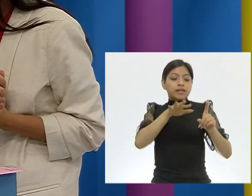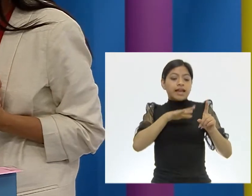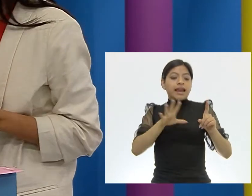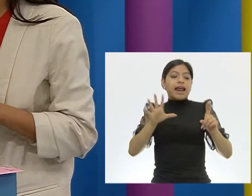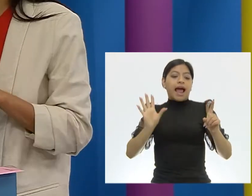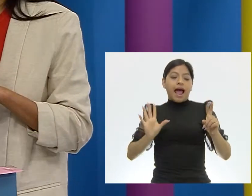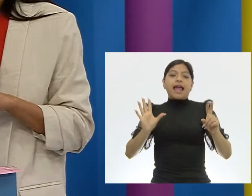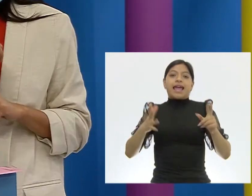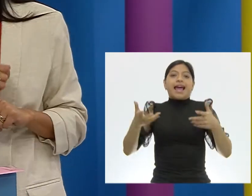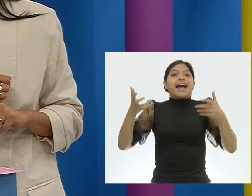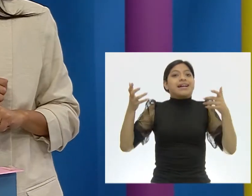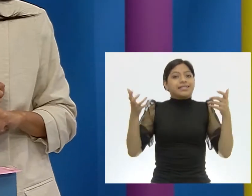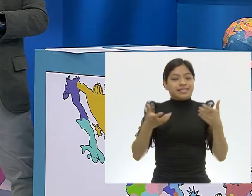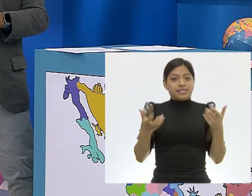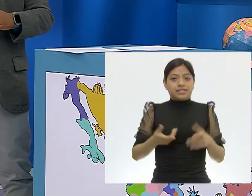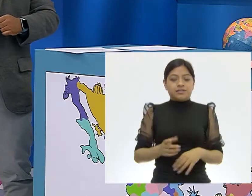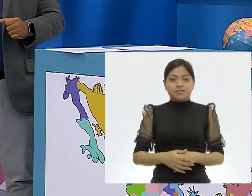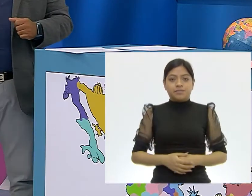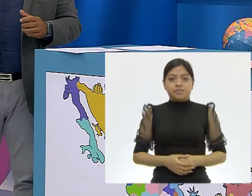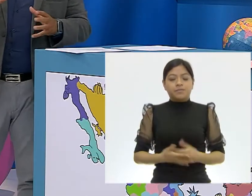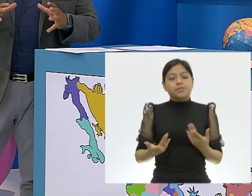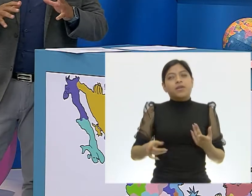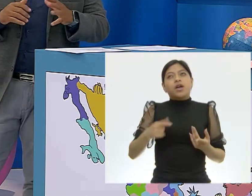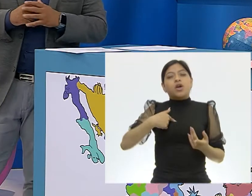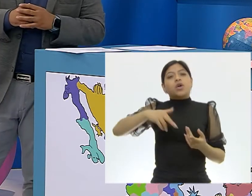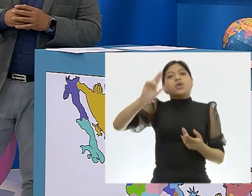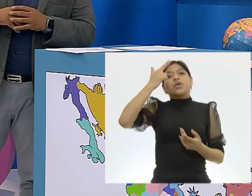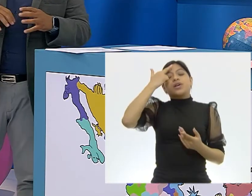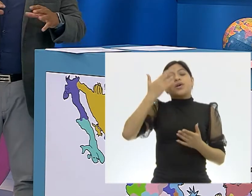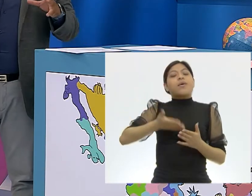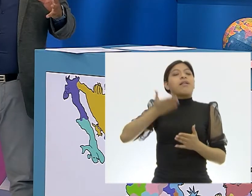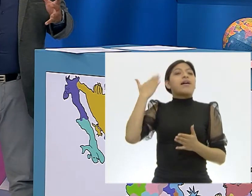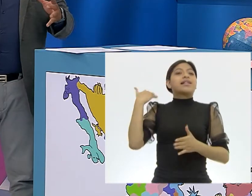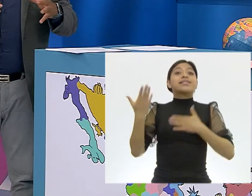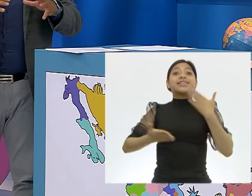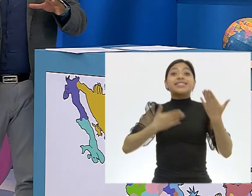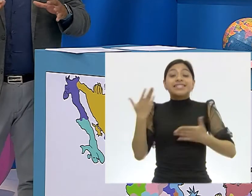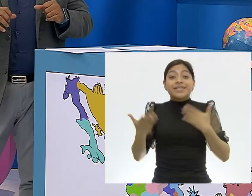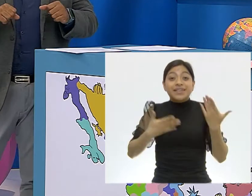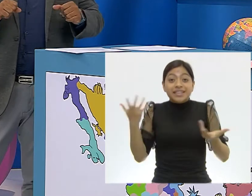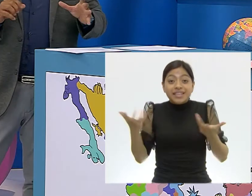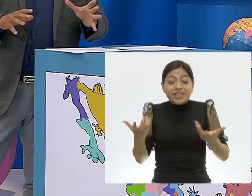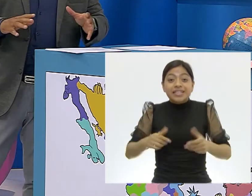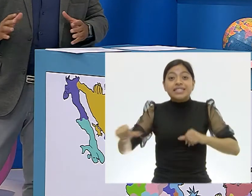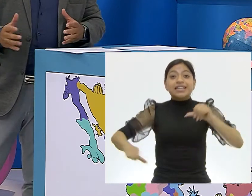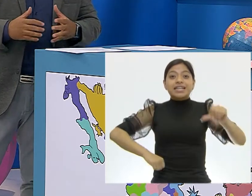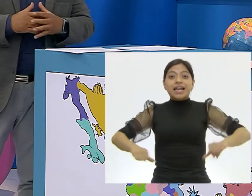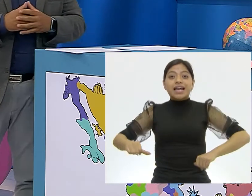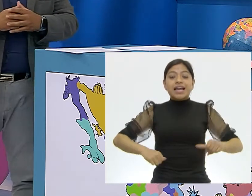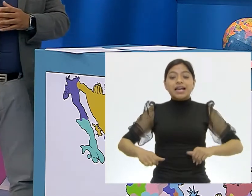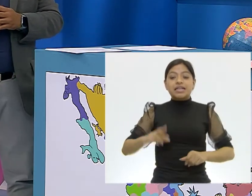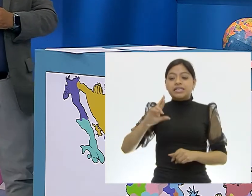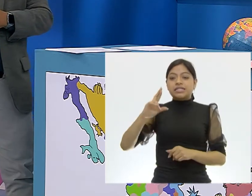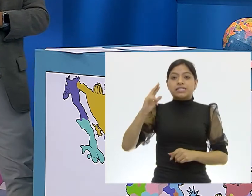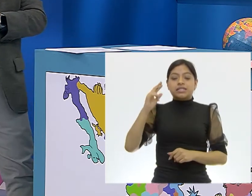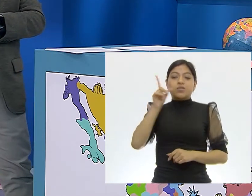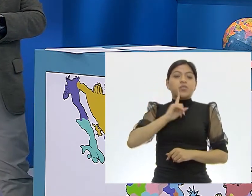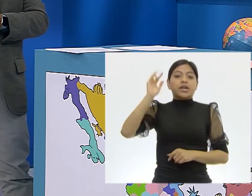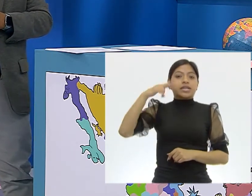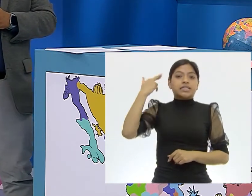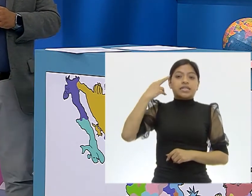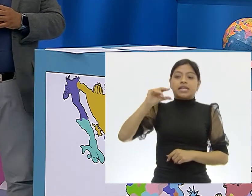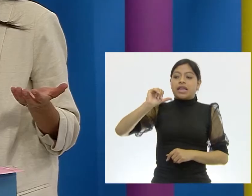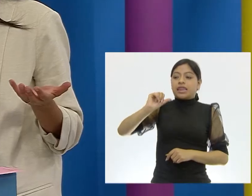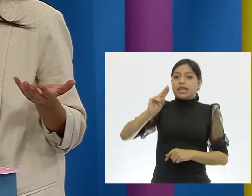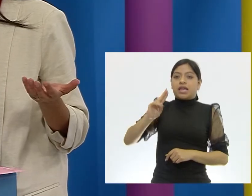ellas. Exactamente. Por ejemplo, yo me acuerdo qué divertido fue cuando hicimos la dinámica de la Reina y Augusto, no sé si te acuerdas.